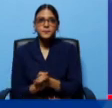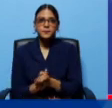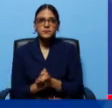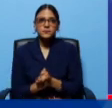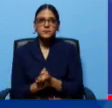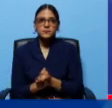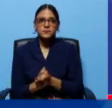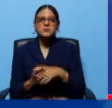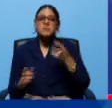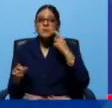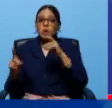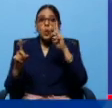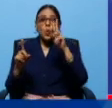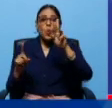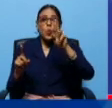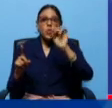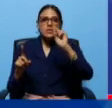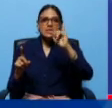Urcimar,